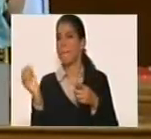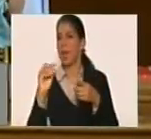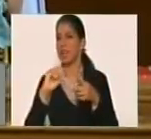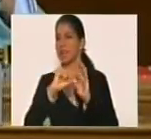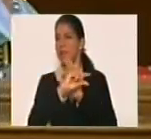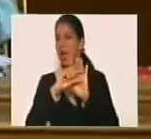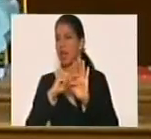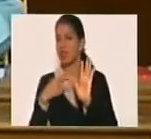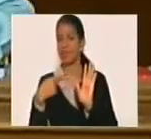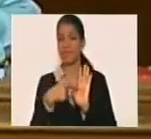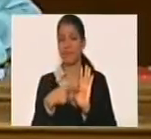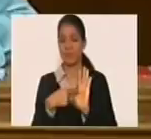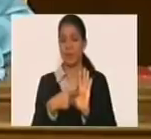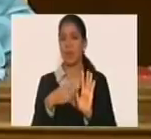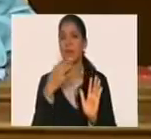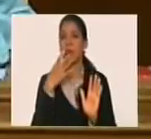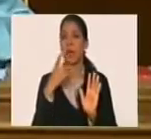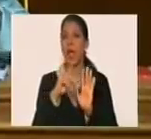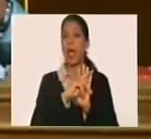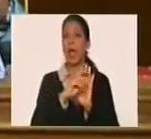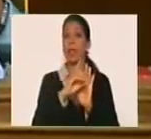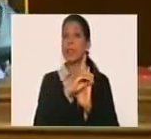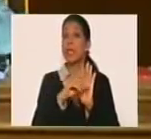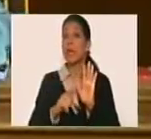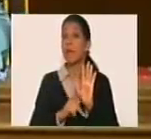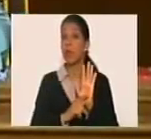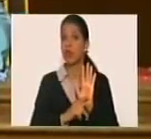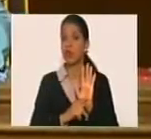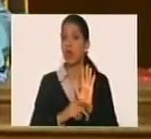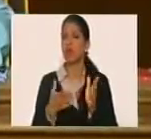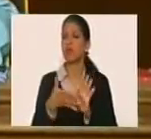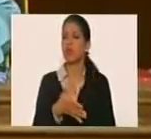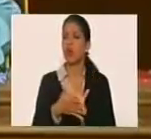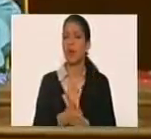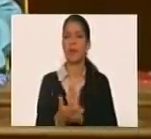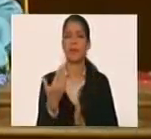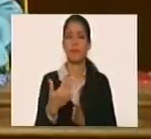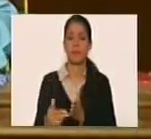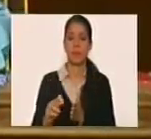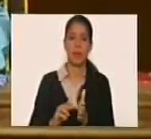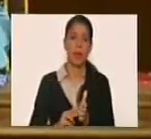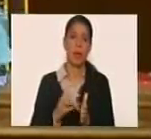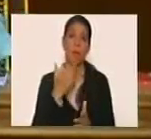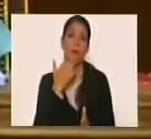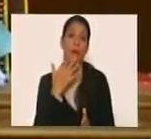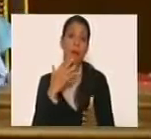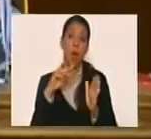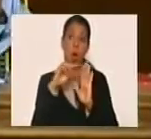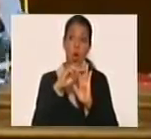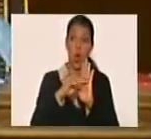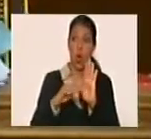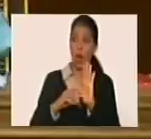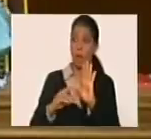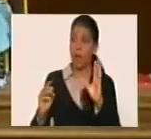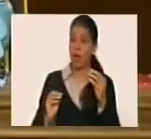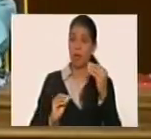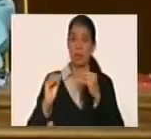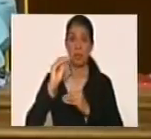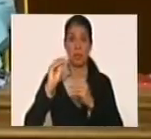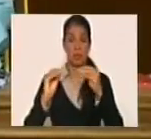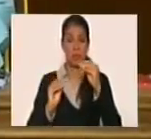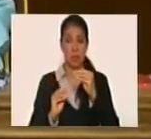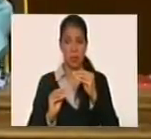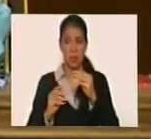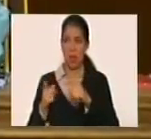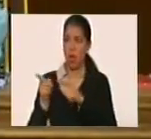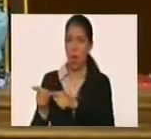tiene que ver con una disposición sobre derogatoria. Cualquier norma que colide con lo dispuesto en esta ley